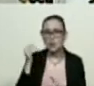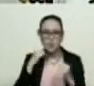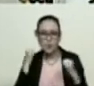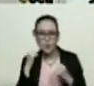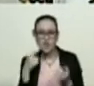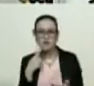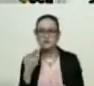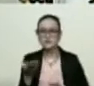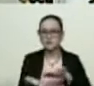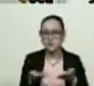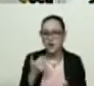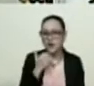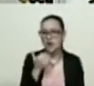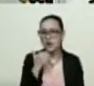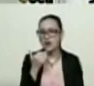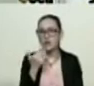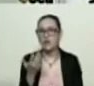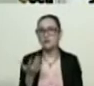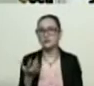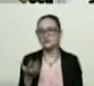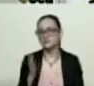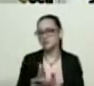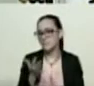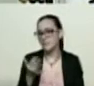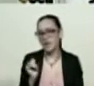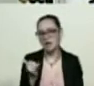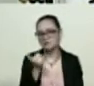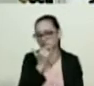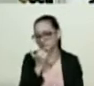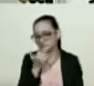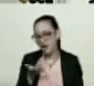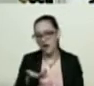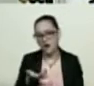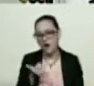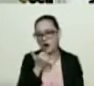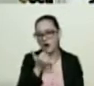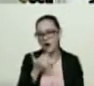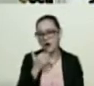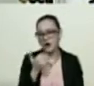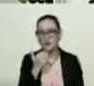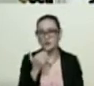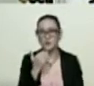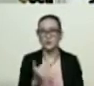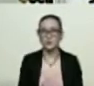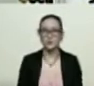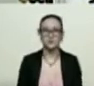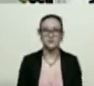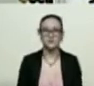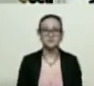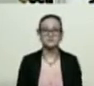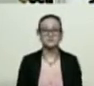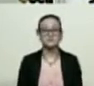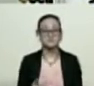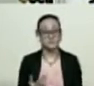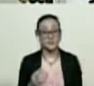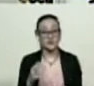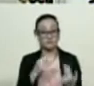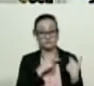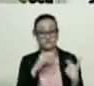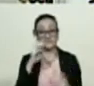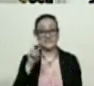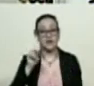solicitudes que siempre se presentan en los distintos eventos electorales como siempre el consejo nacional electoral